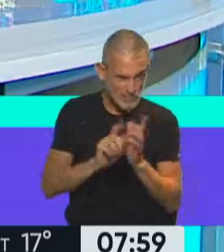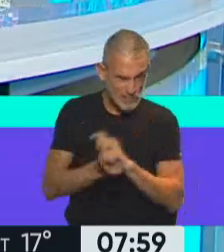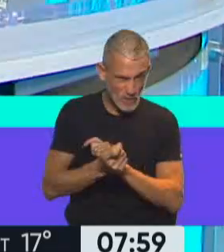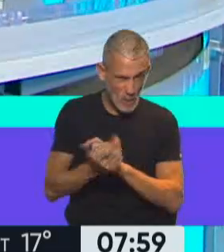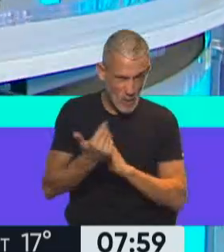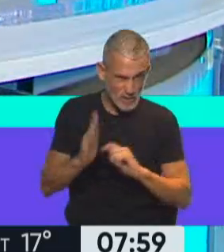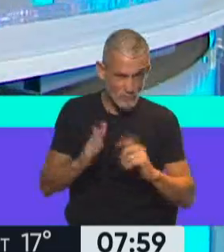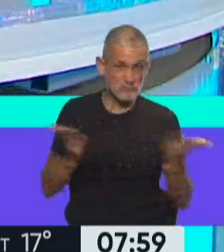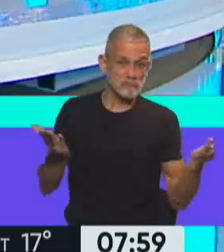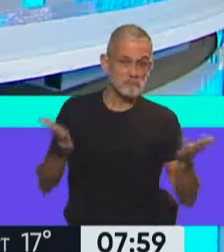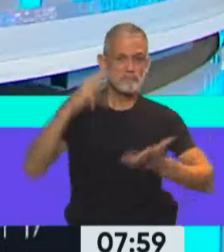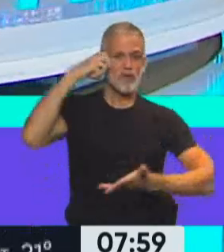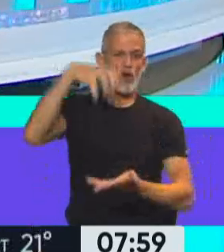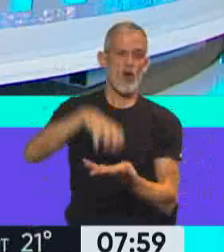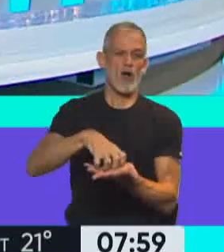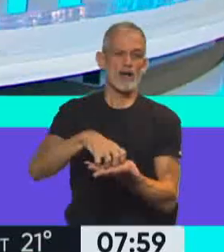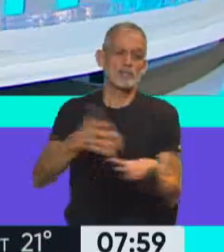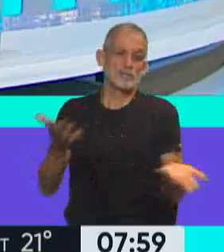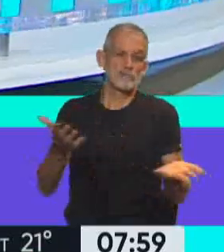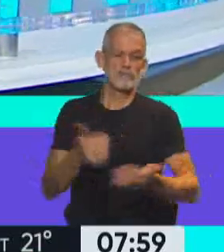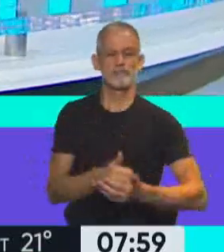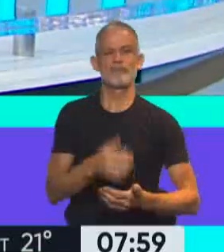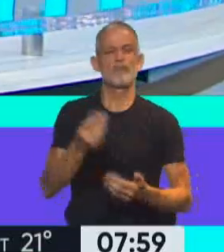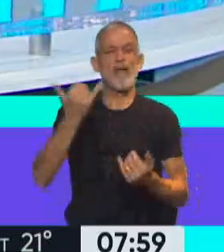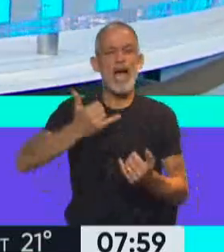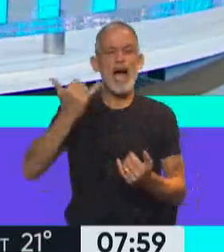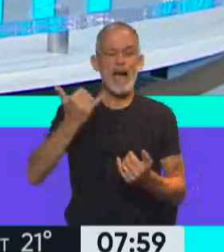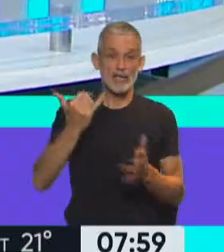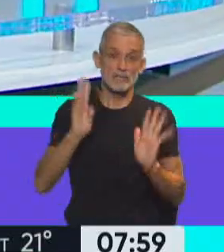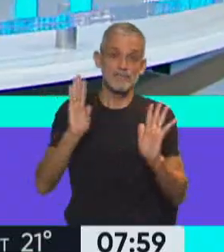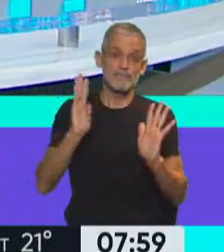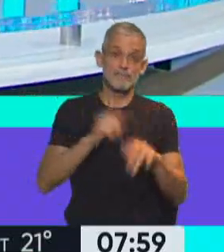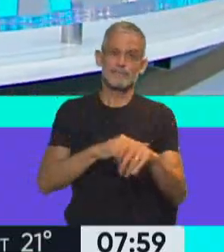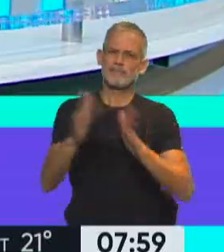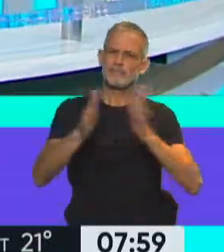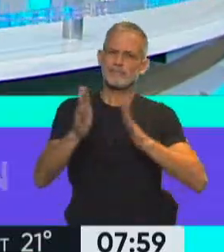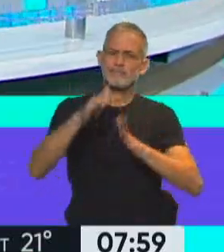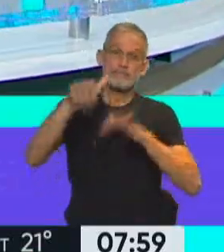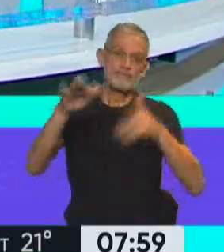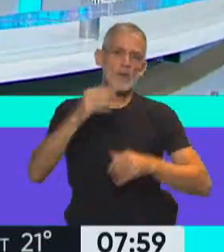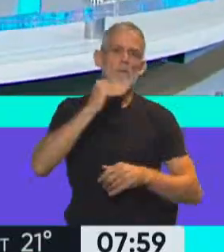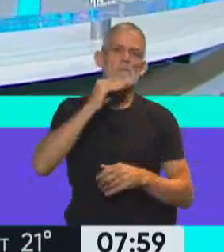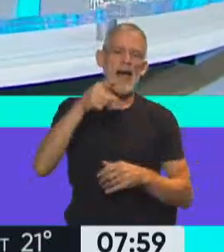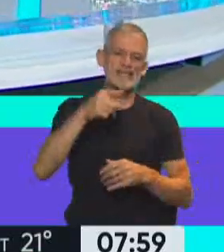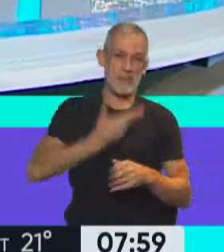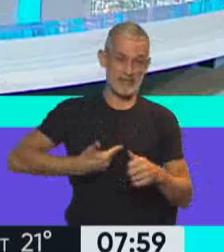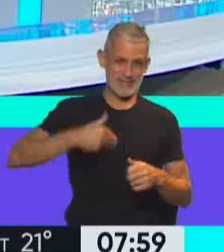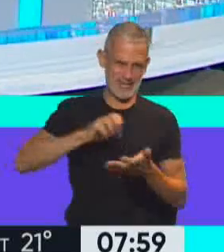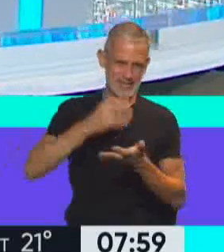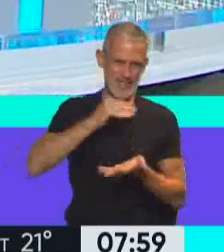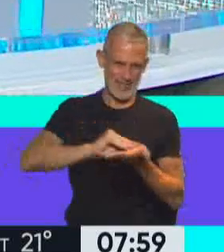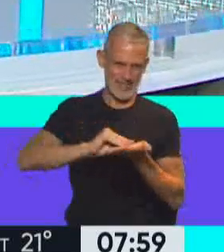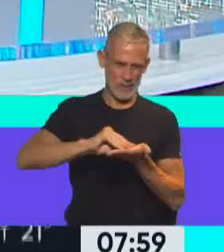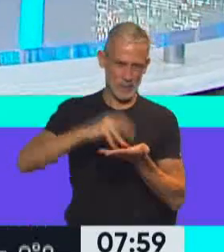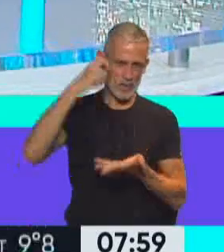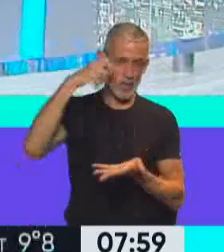Bueno, a ver qué pasa en el Congreso. En principio hay una instancia interesante, la convocatoria de Sergio Massa, el presidente de la Cámara de Diputados,